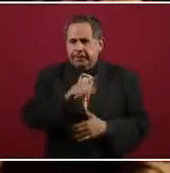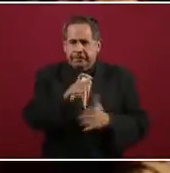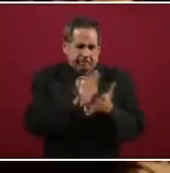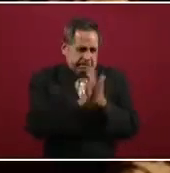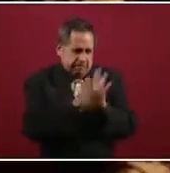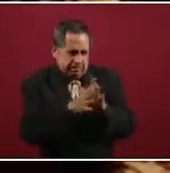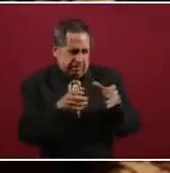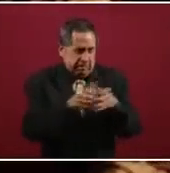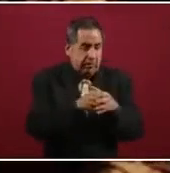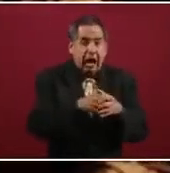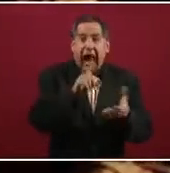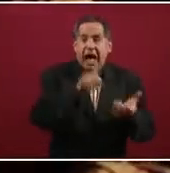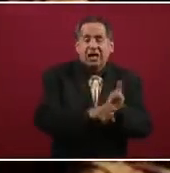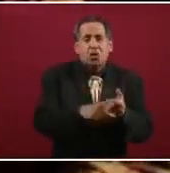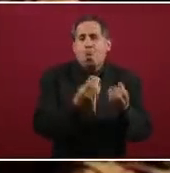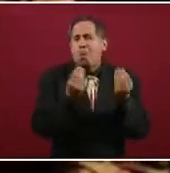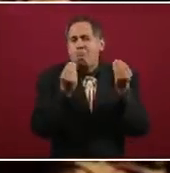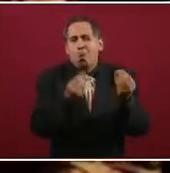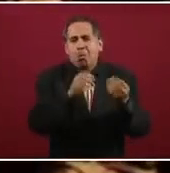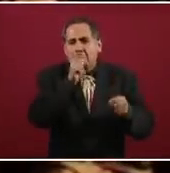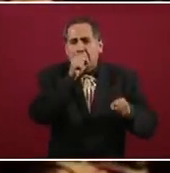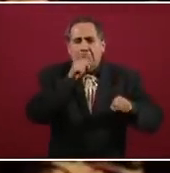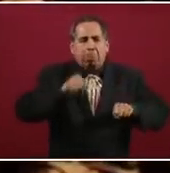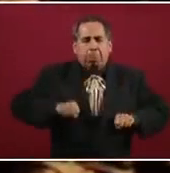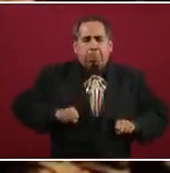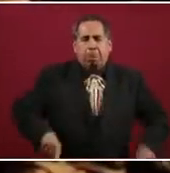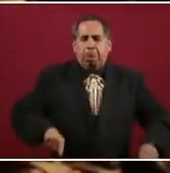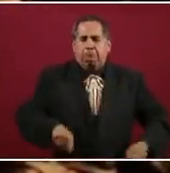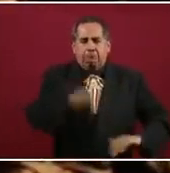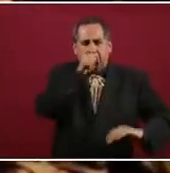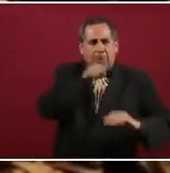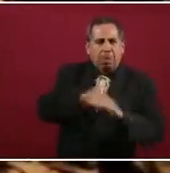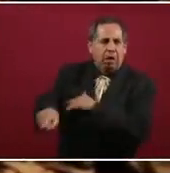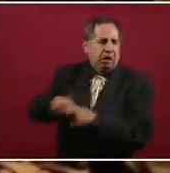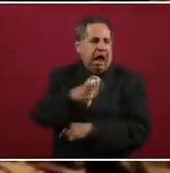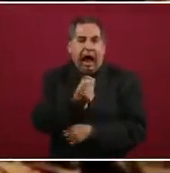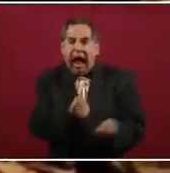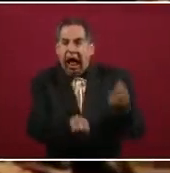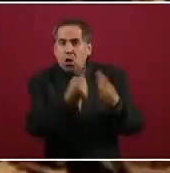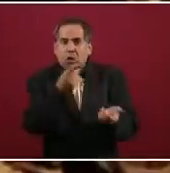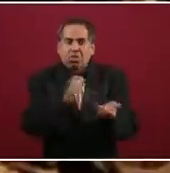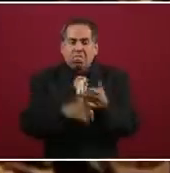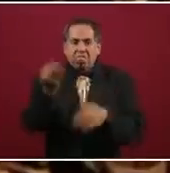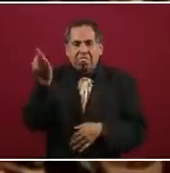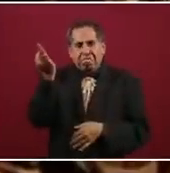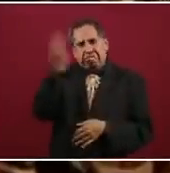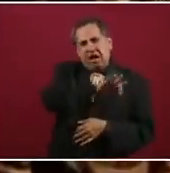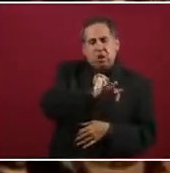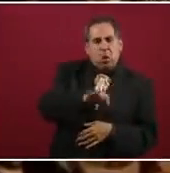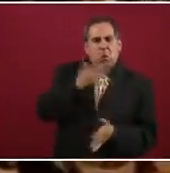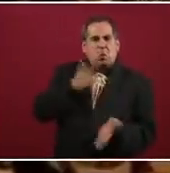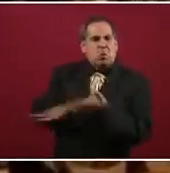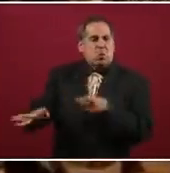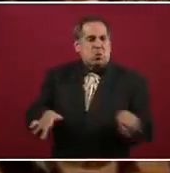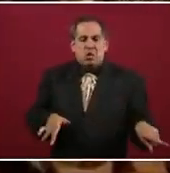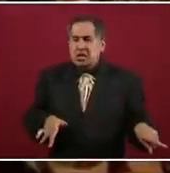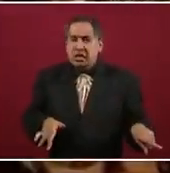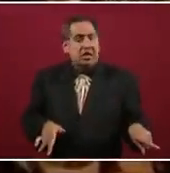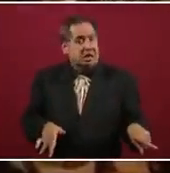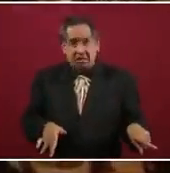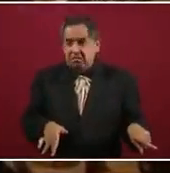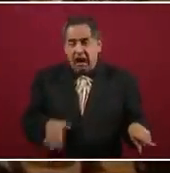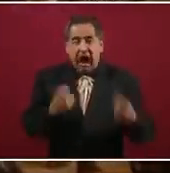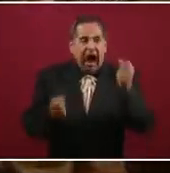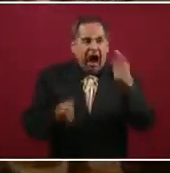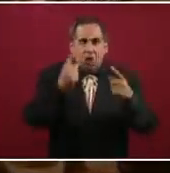estaba repleta de soplones, futuros traidores. Tenía muy pocas posibilidades de triunfar.